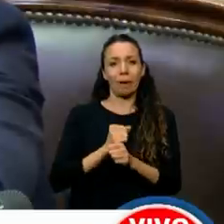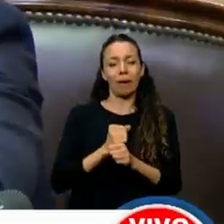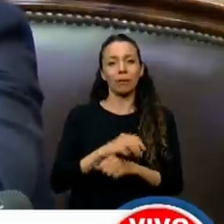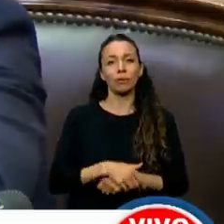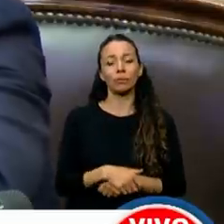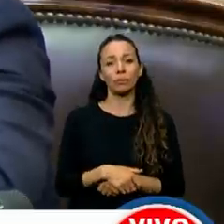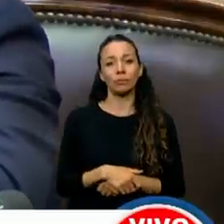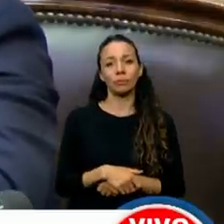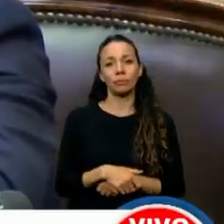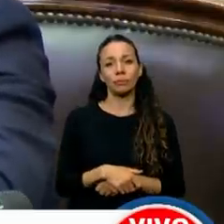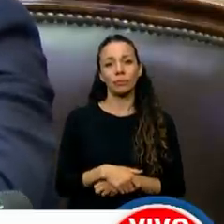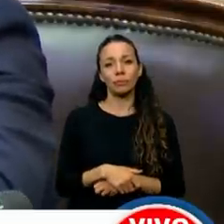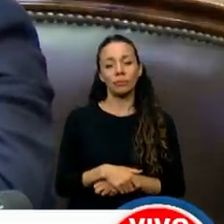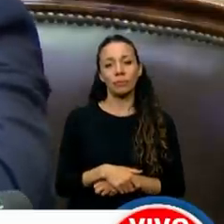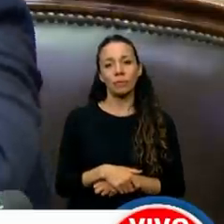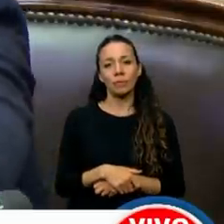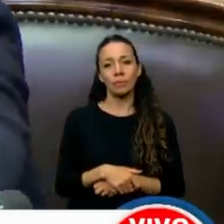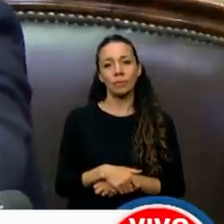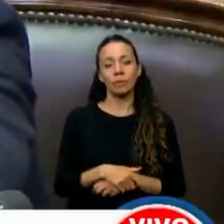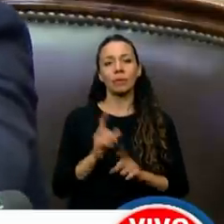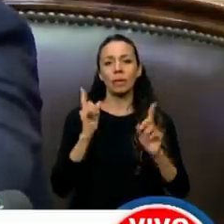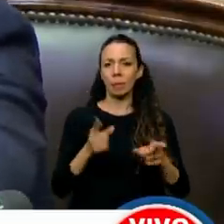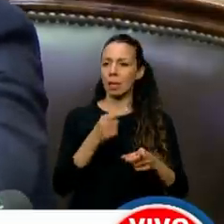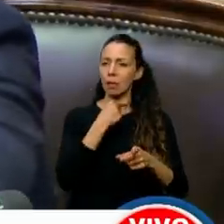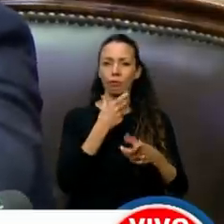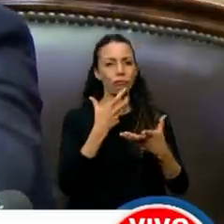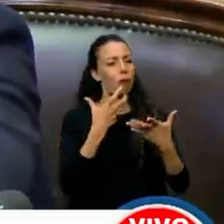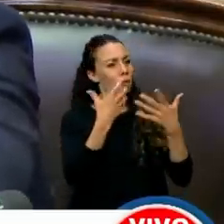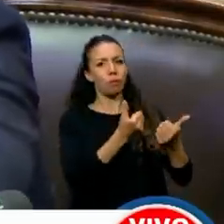acompañamiento a los hermanos mendocinos